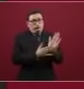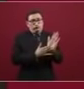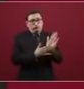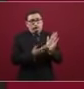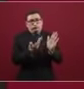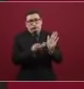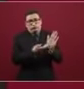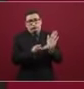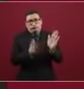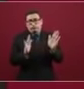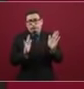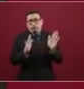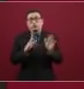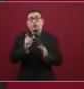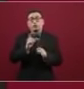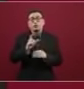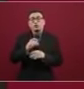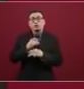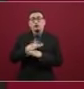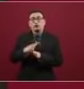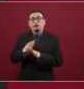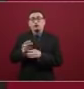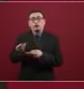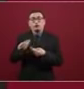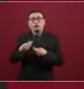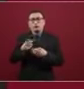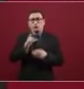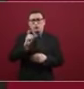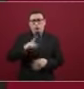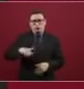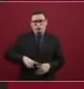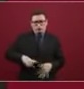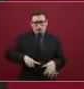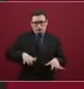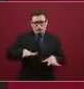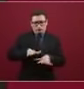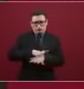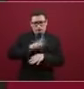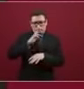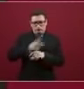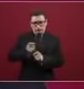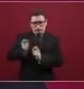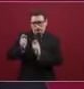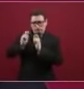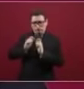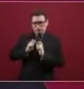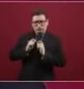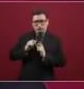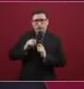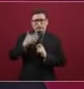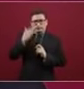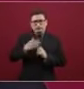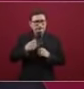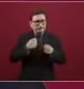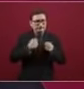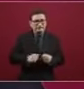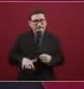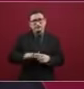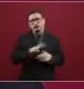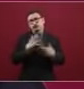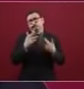dicho que recibimos un país con una seguridad en ruinas, que desde